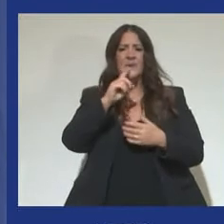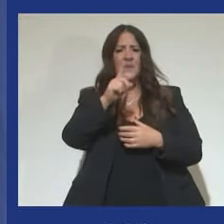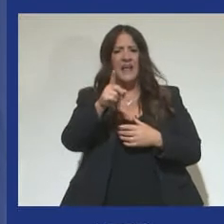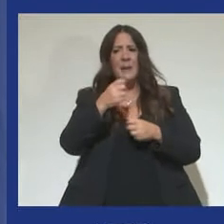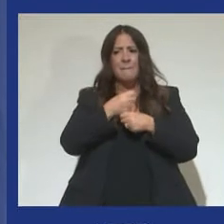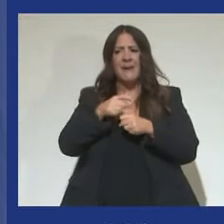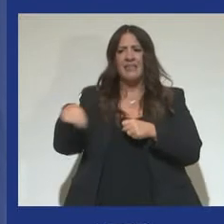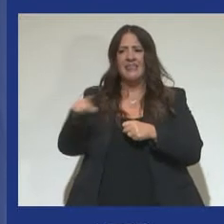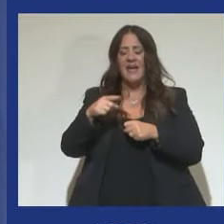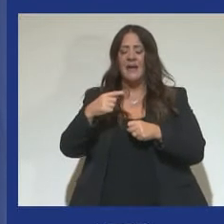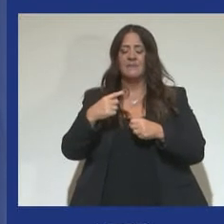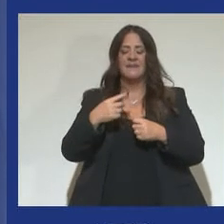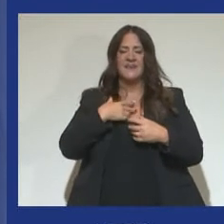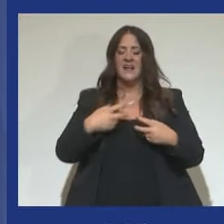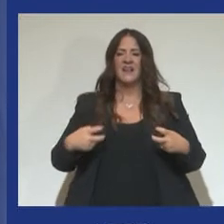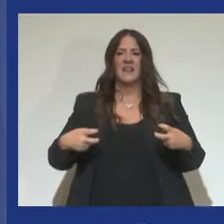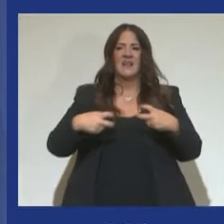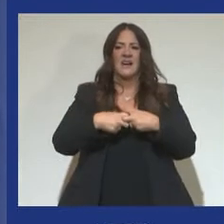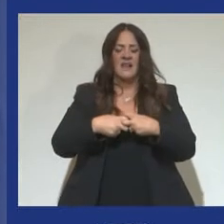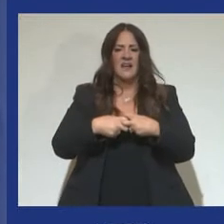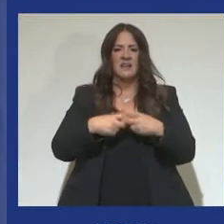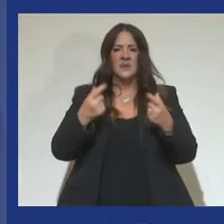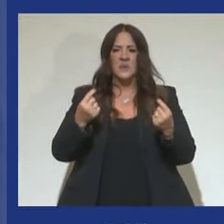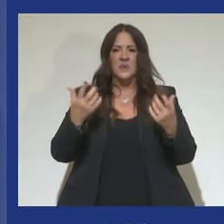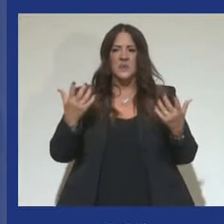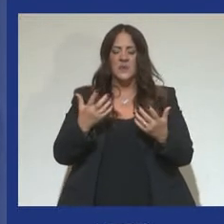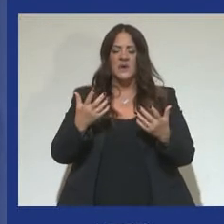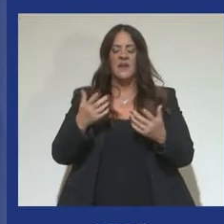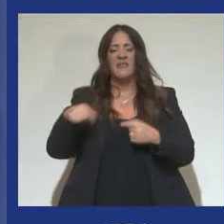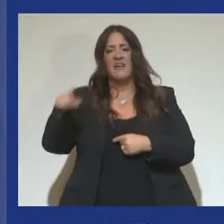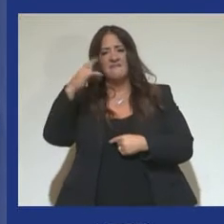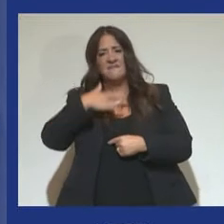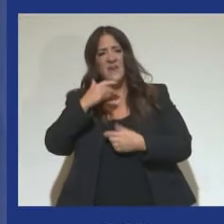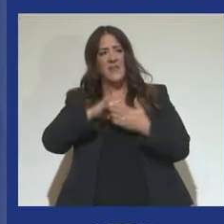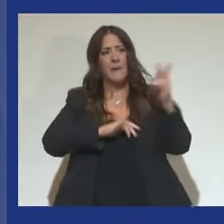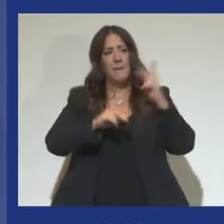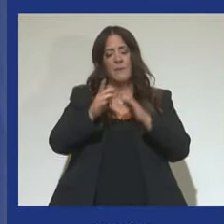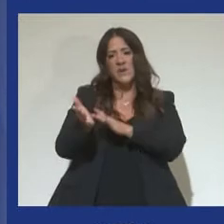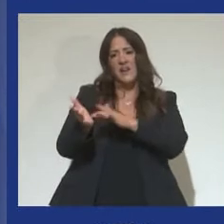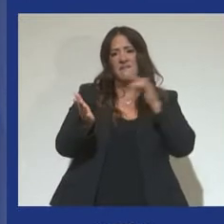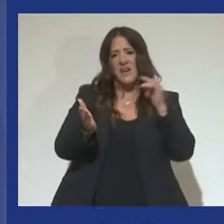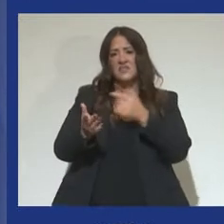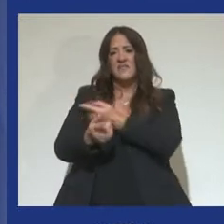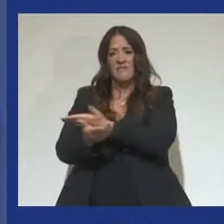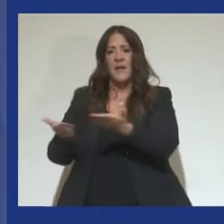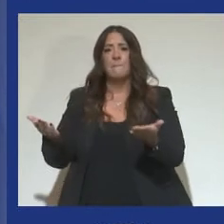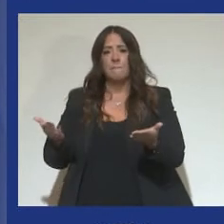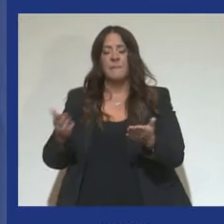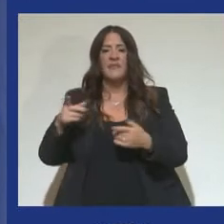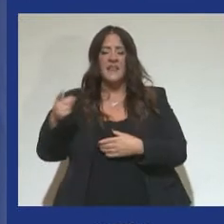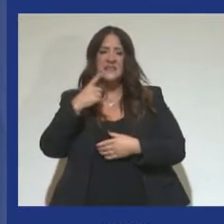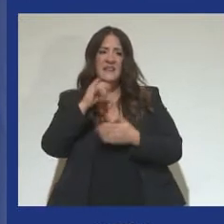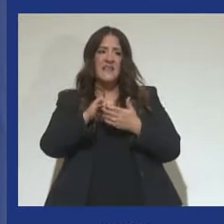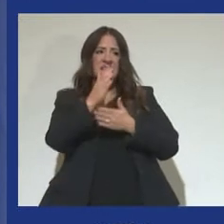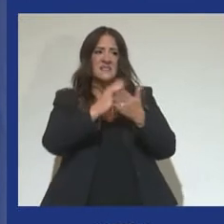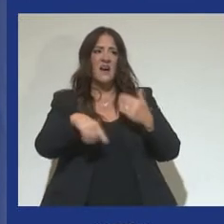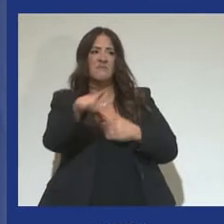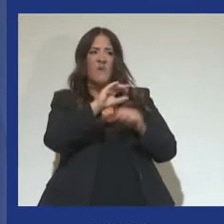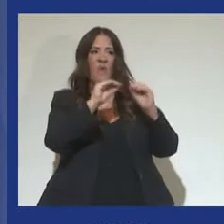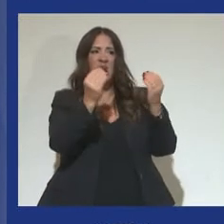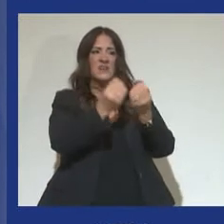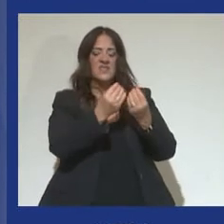de enfermarse algunos incluso se están aprovechando de ellos